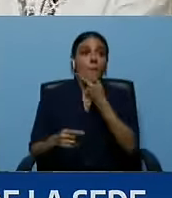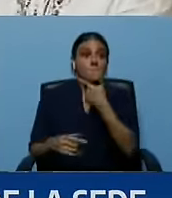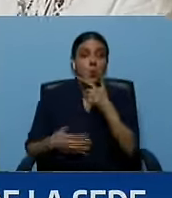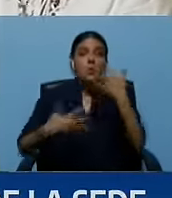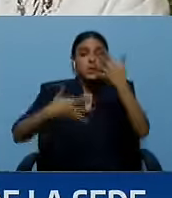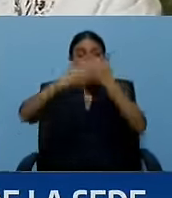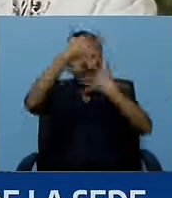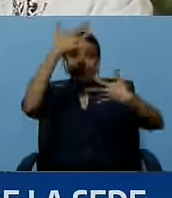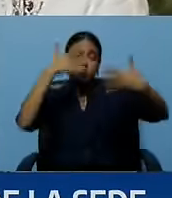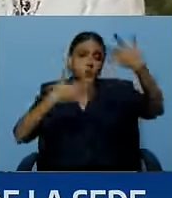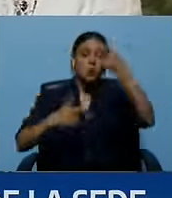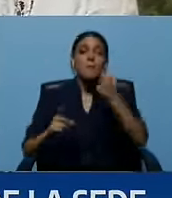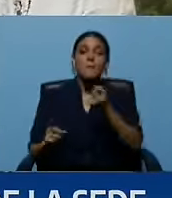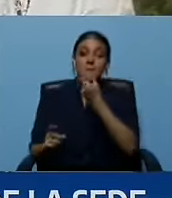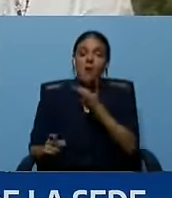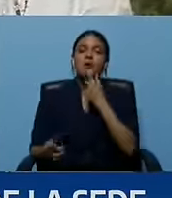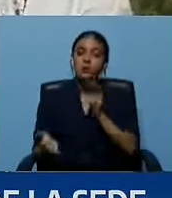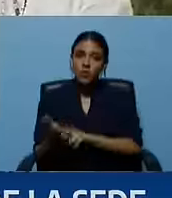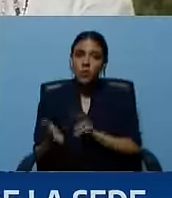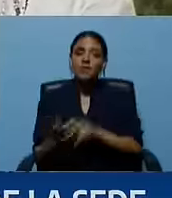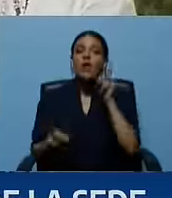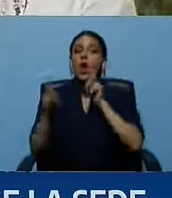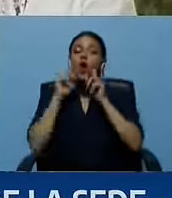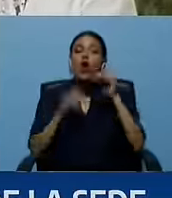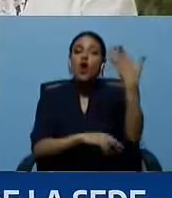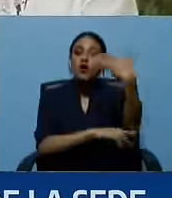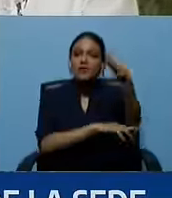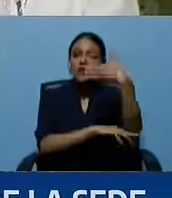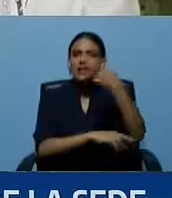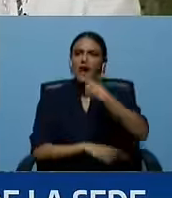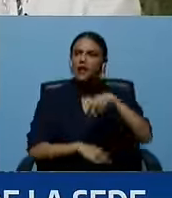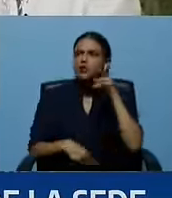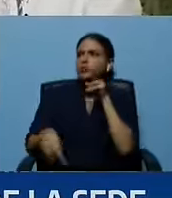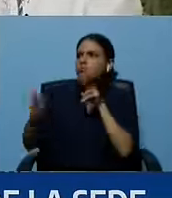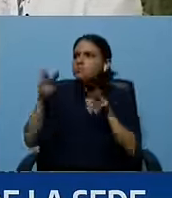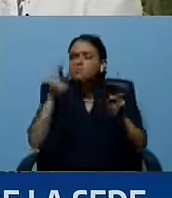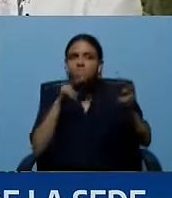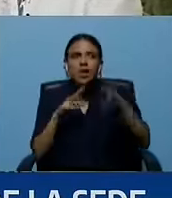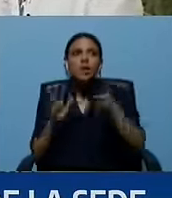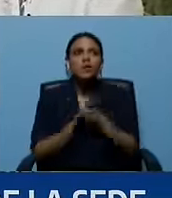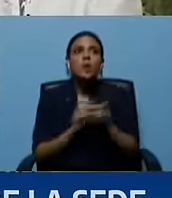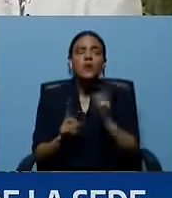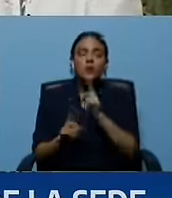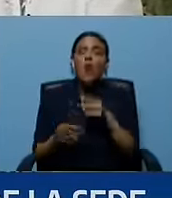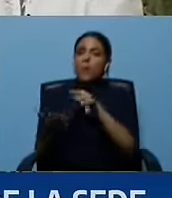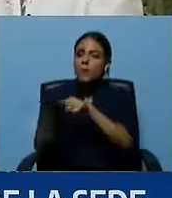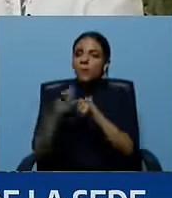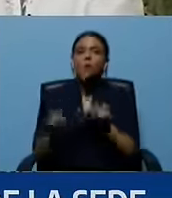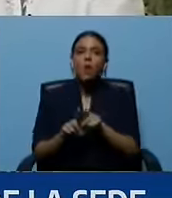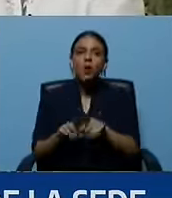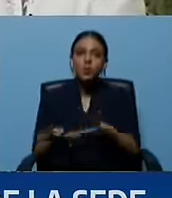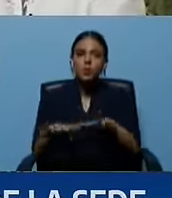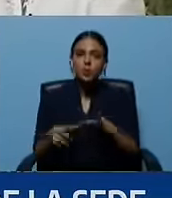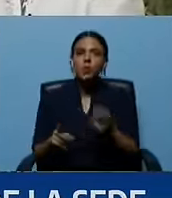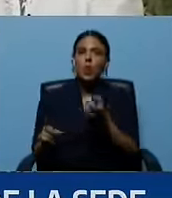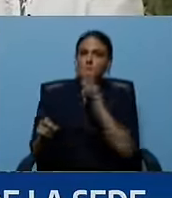de la bandera. De verdad que aquí todo lo que se respira es arte,